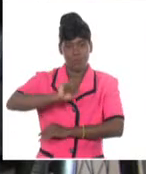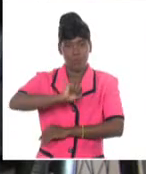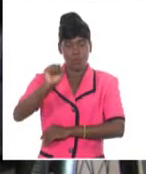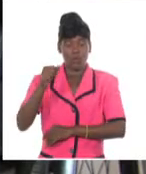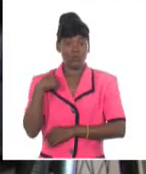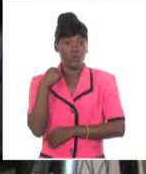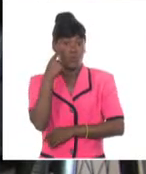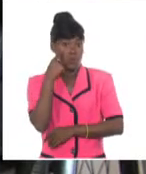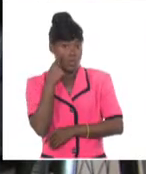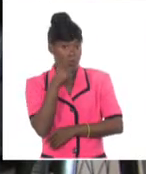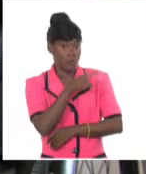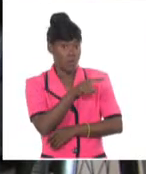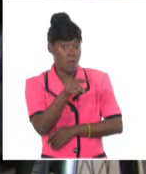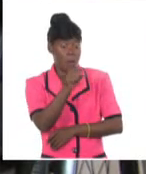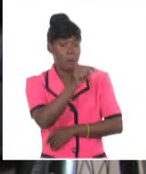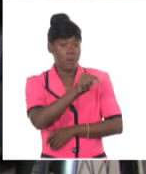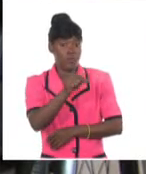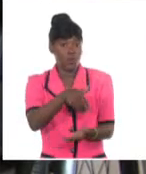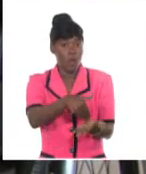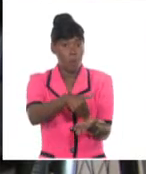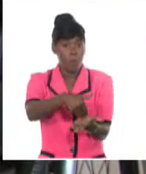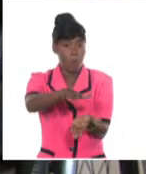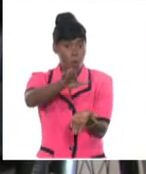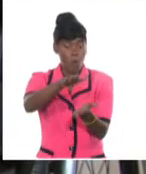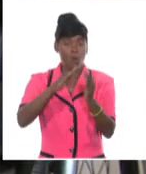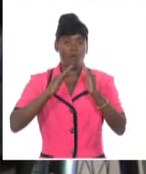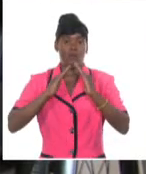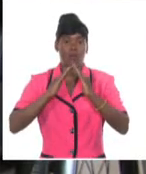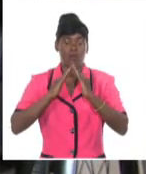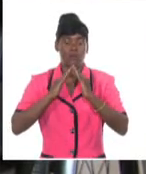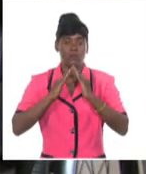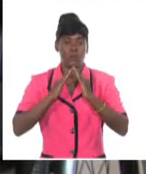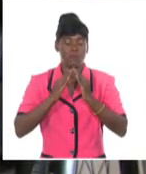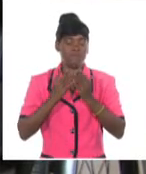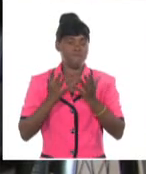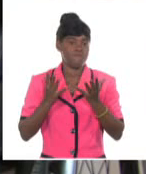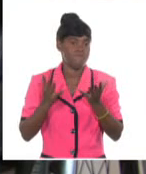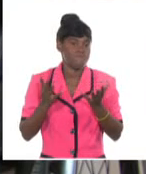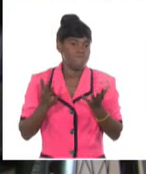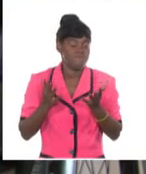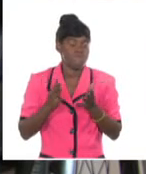casa con realmente un espíritu